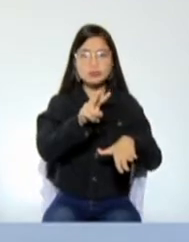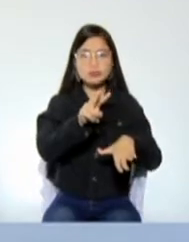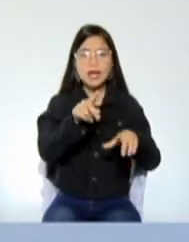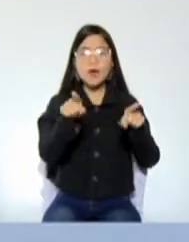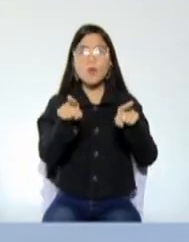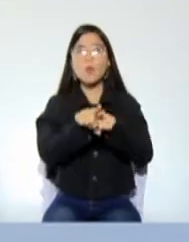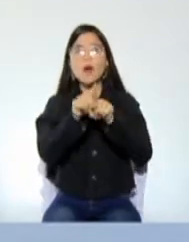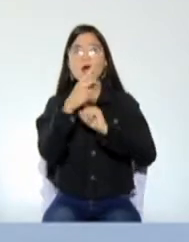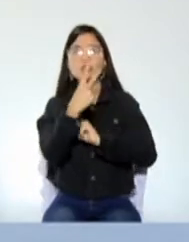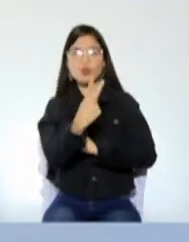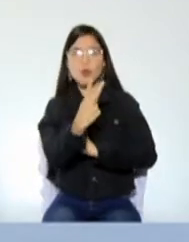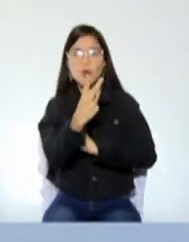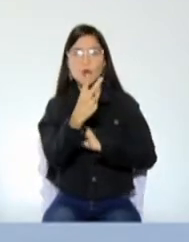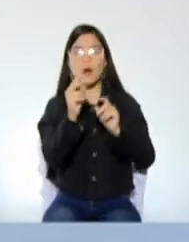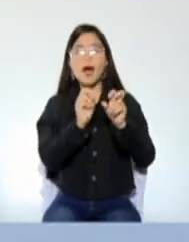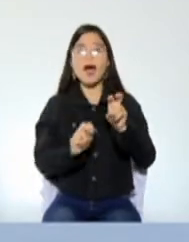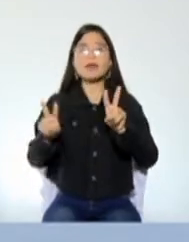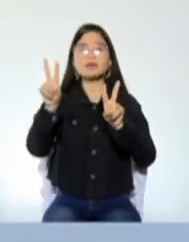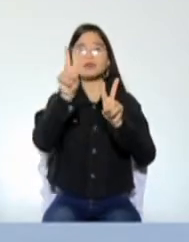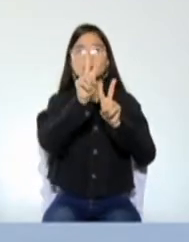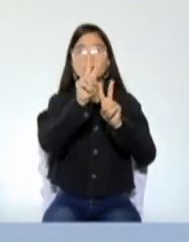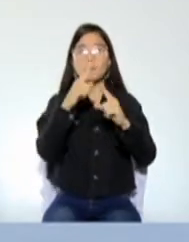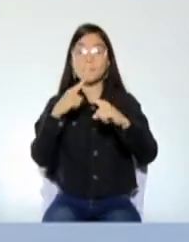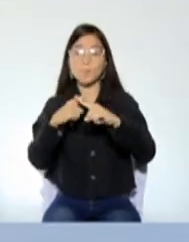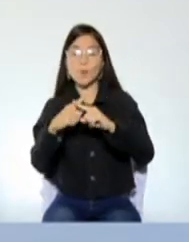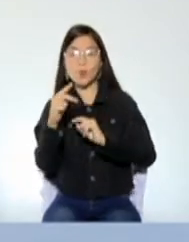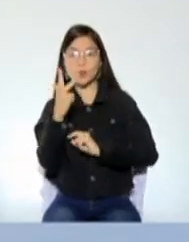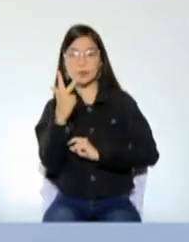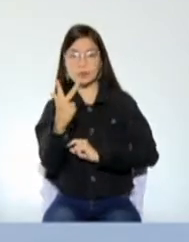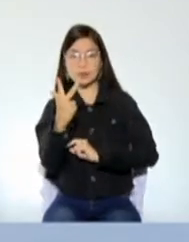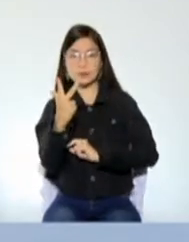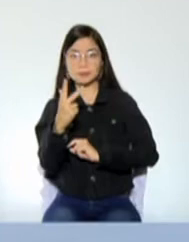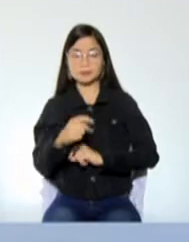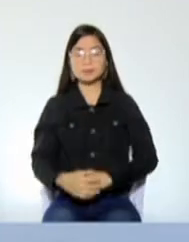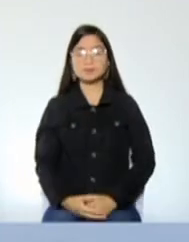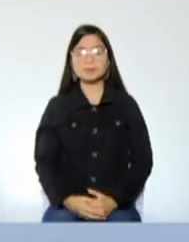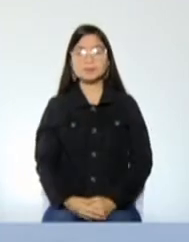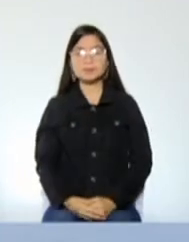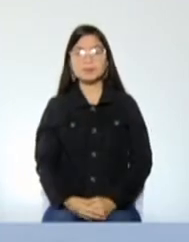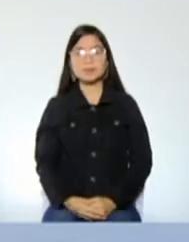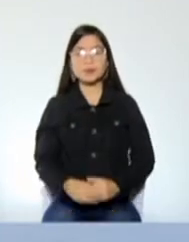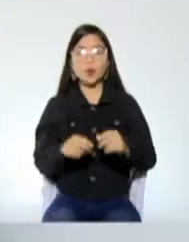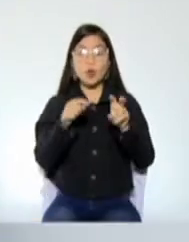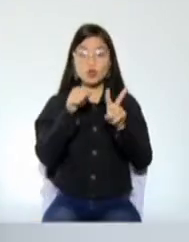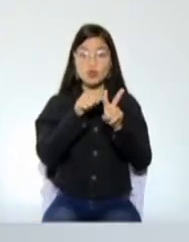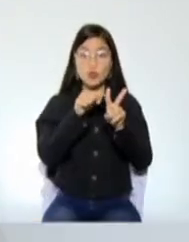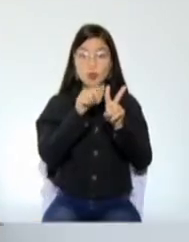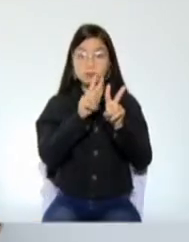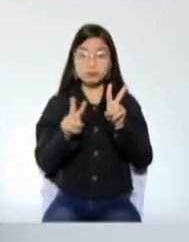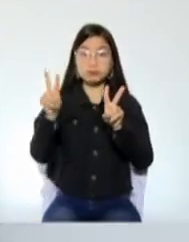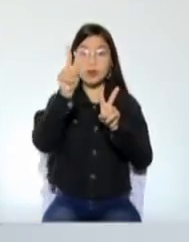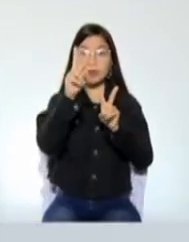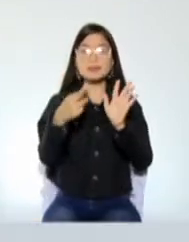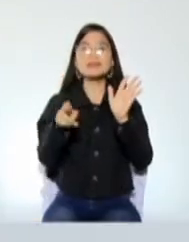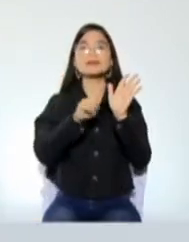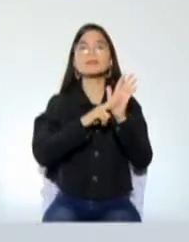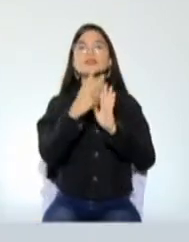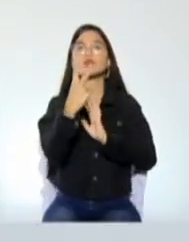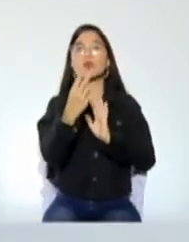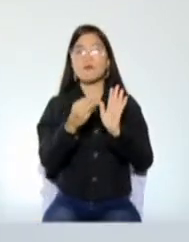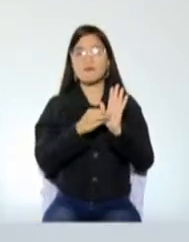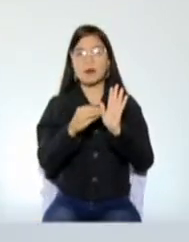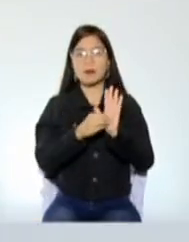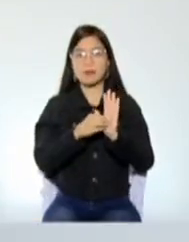2 por 3, porque el 2 se repite 2 veces. Cuando vamos a 24, vemos que es